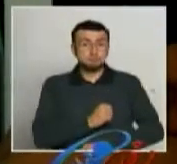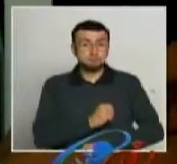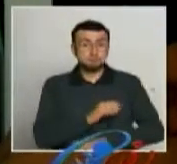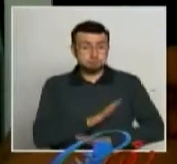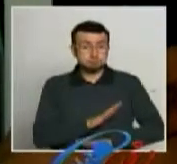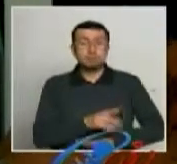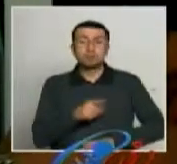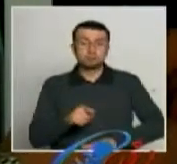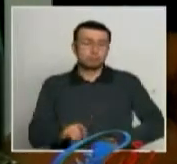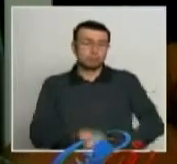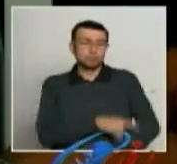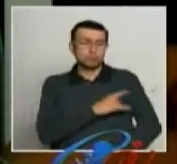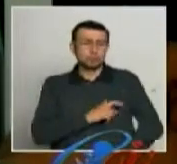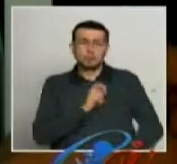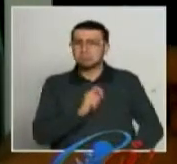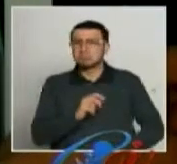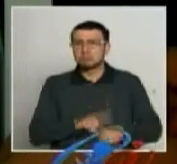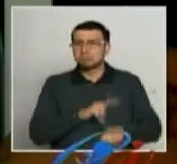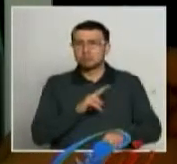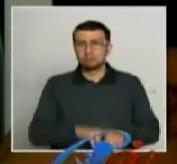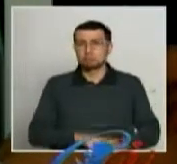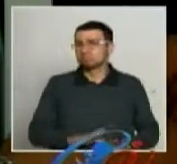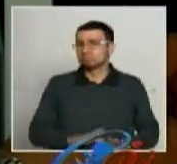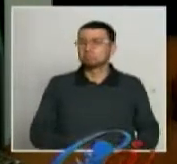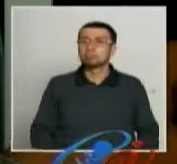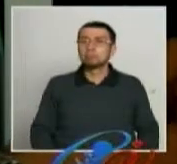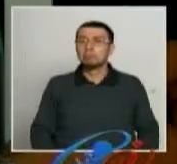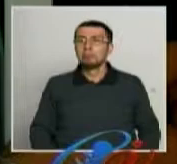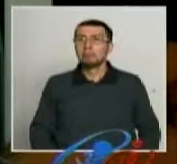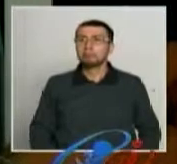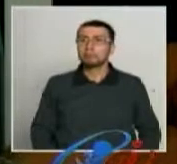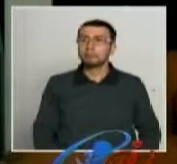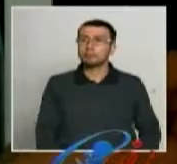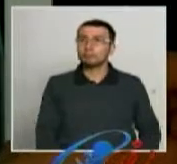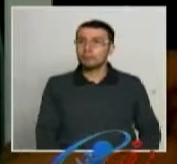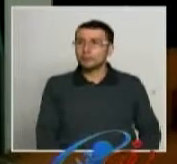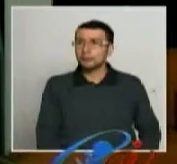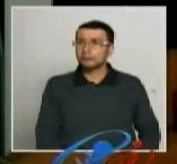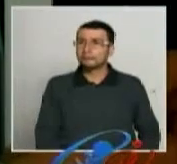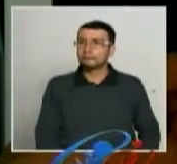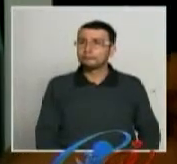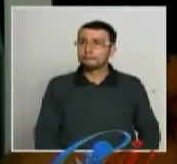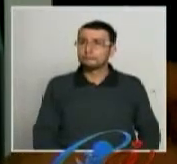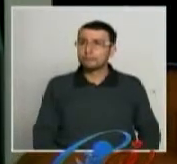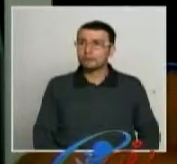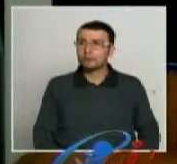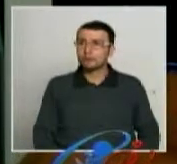tienen las venas. Entonces aquí vemos que es una onda muy pequeña,